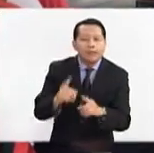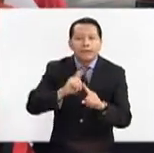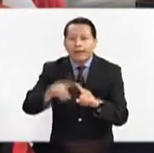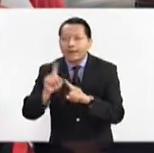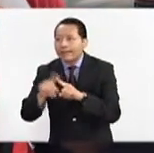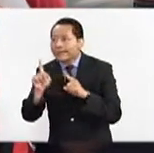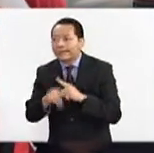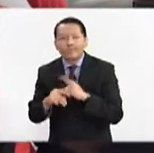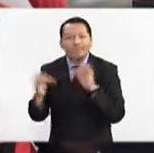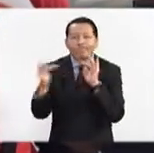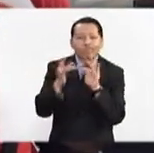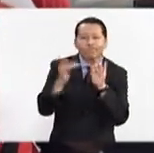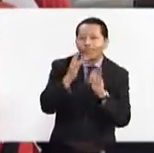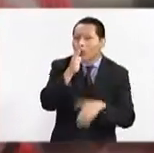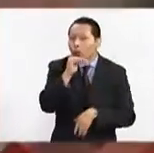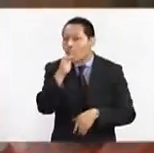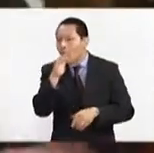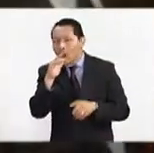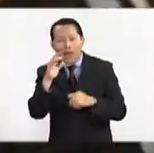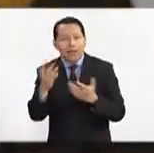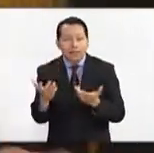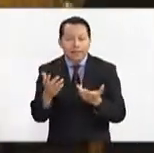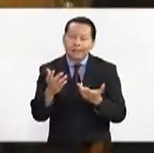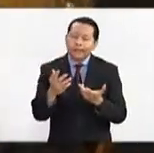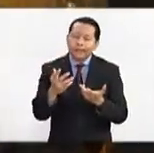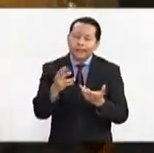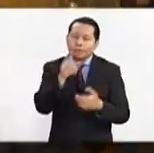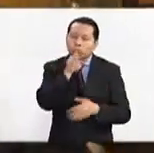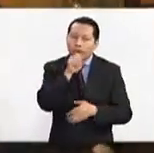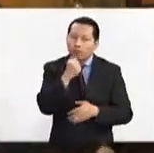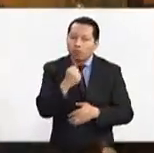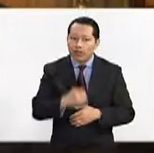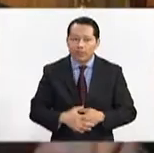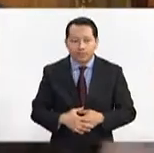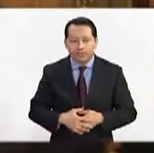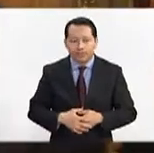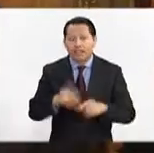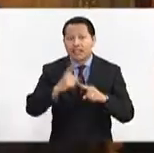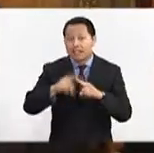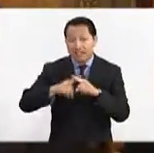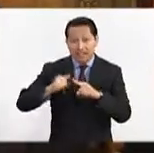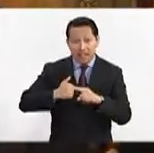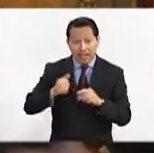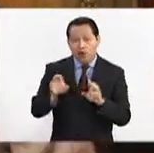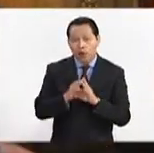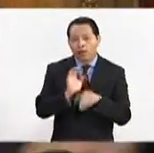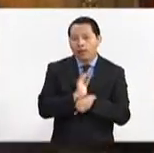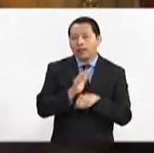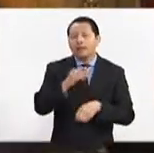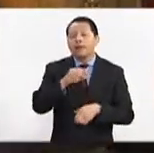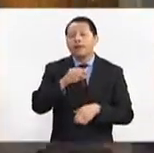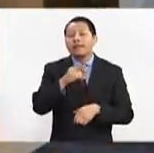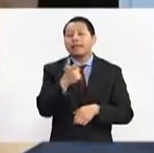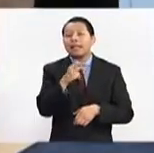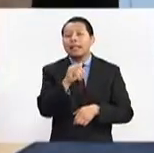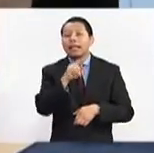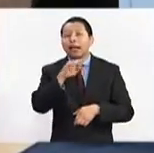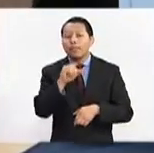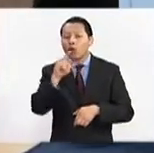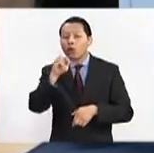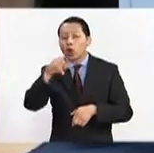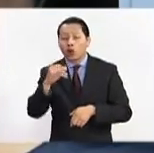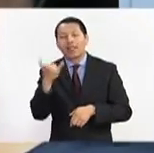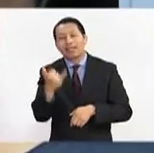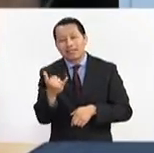no había comunicaciones era más la desesperación. Destacadas figuras mexicanas que residen en Canadá como el cineasta Guillermo del Toro y el pitcher de